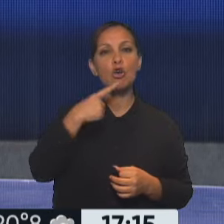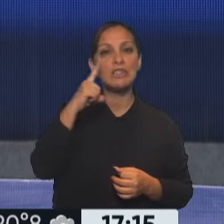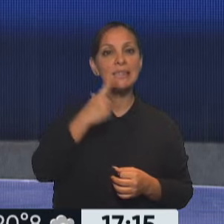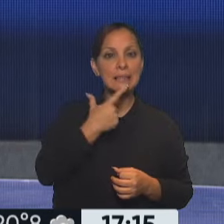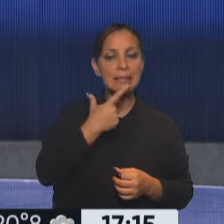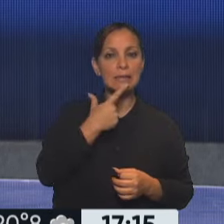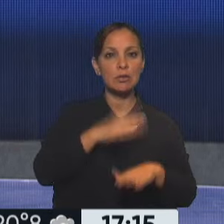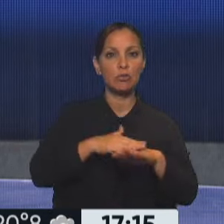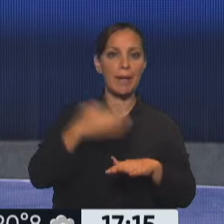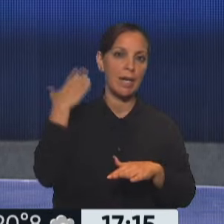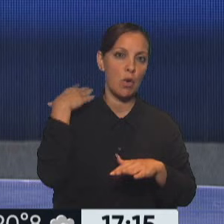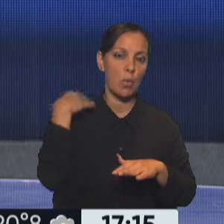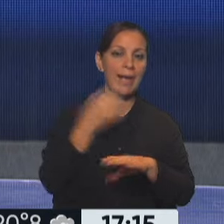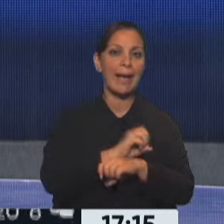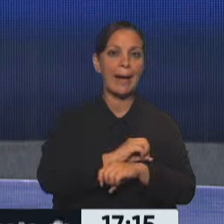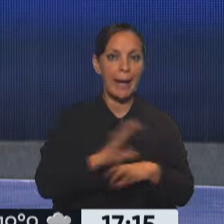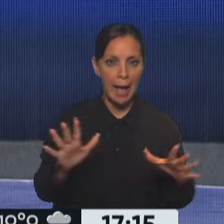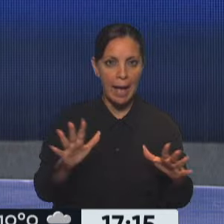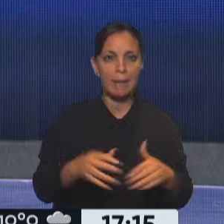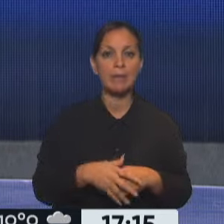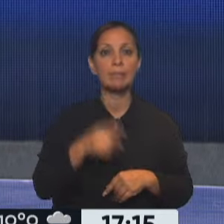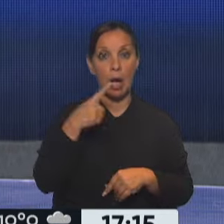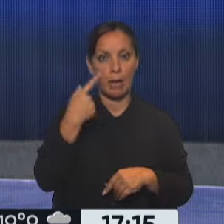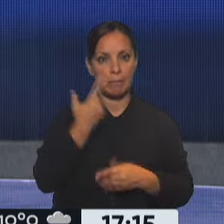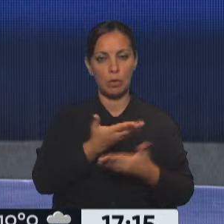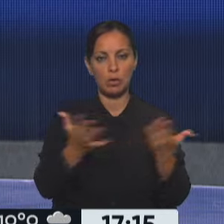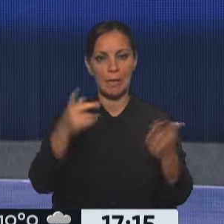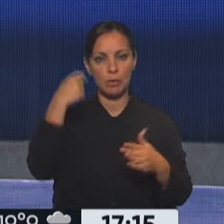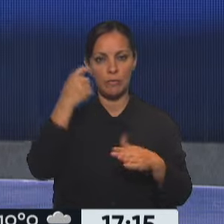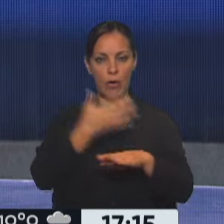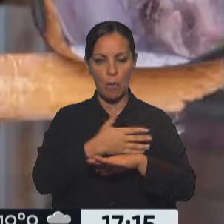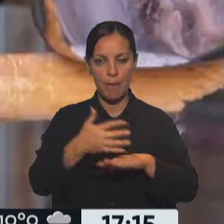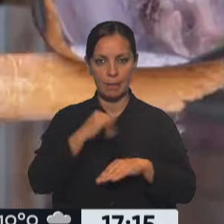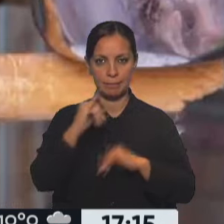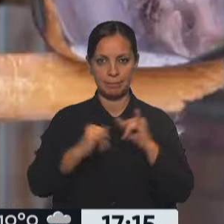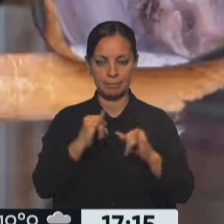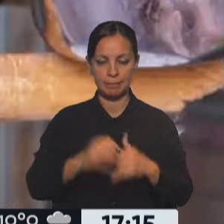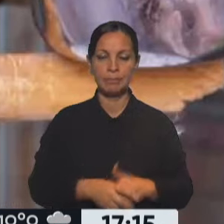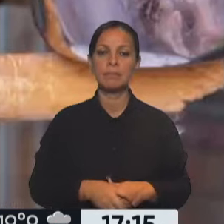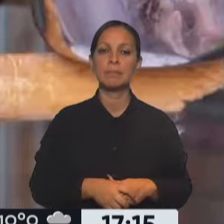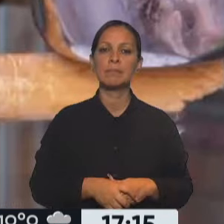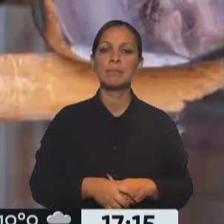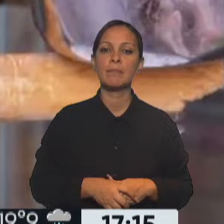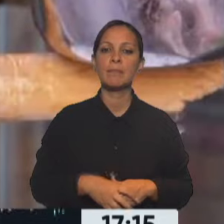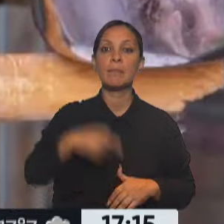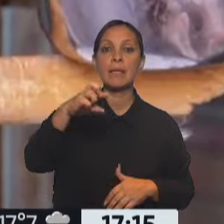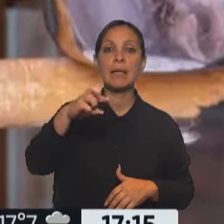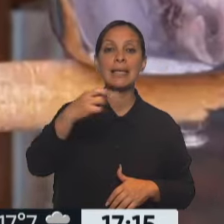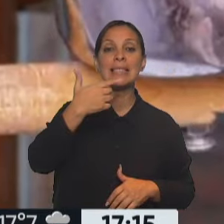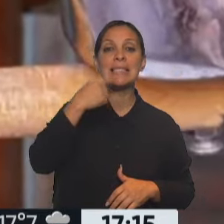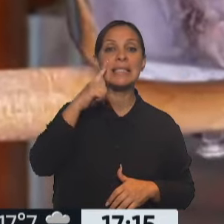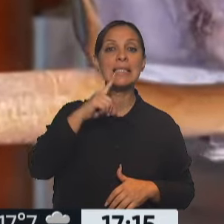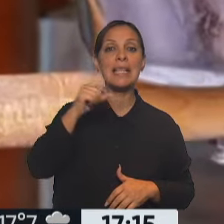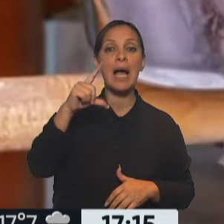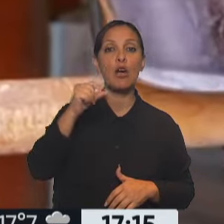fueron atendidos, por eso justamente esta información dialogamos con un especialista. El brote de psitacosis se detectó a partir